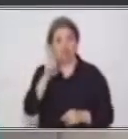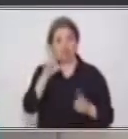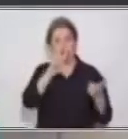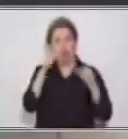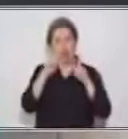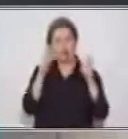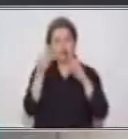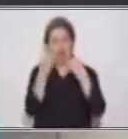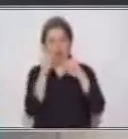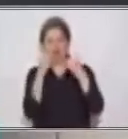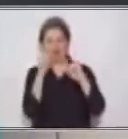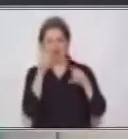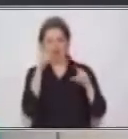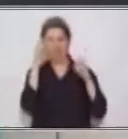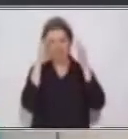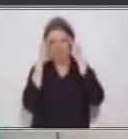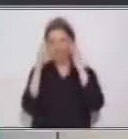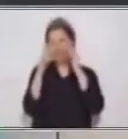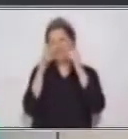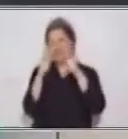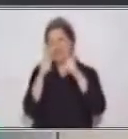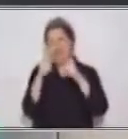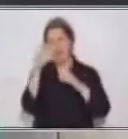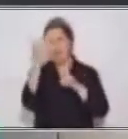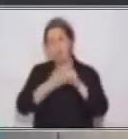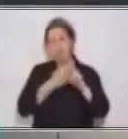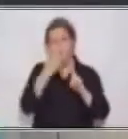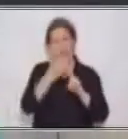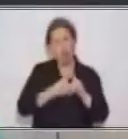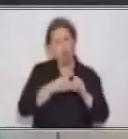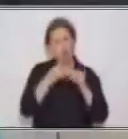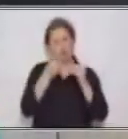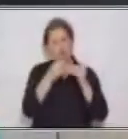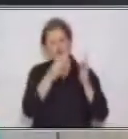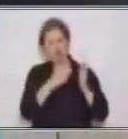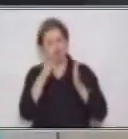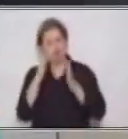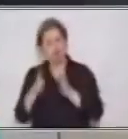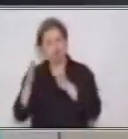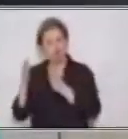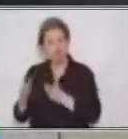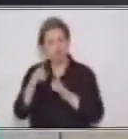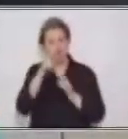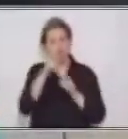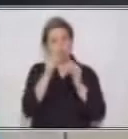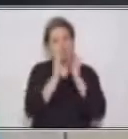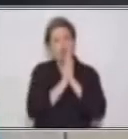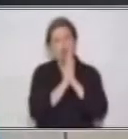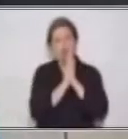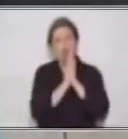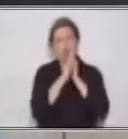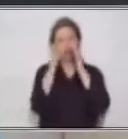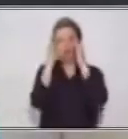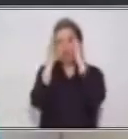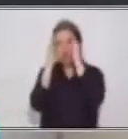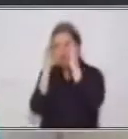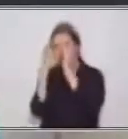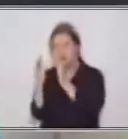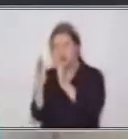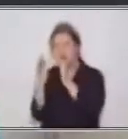para hacerlo. Este problema tiene varios pasos, así que quiero que los trabajemos